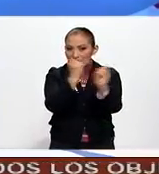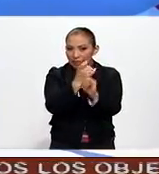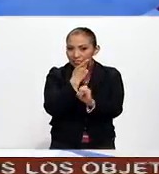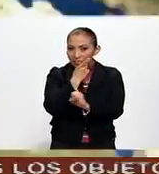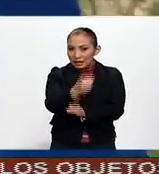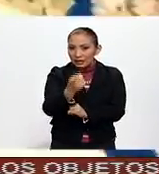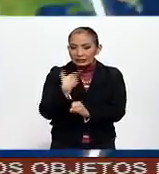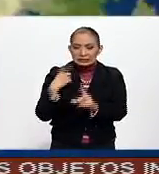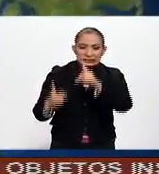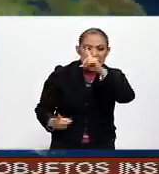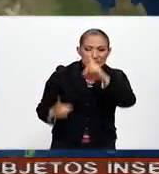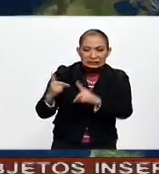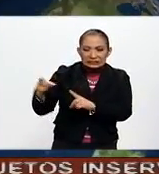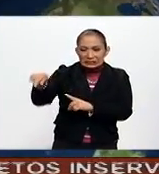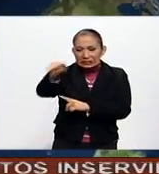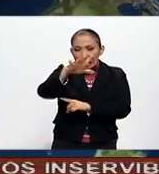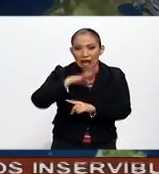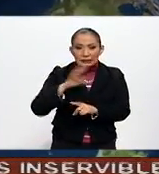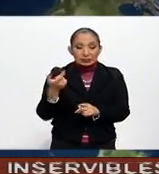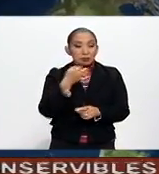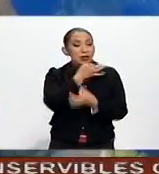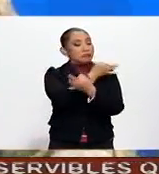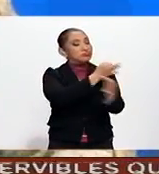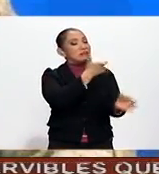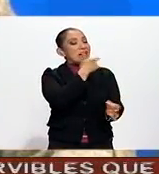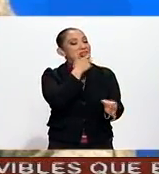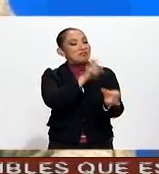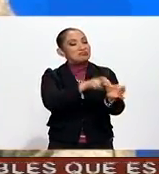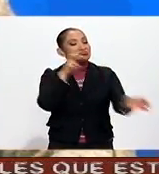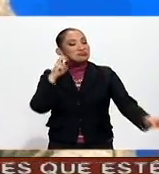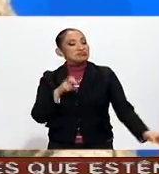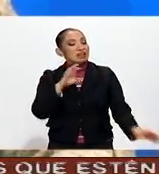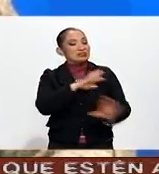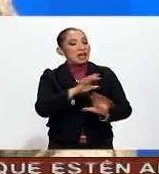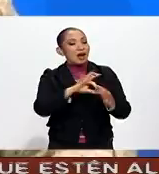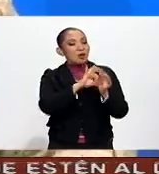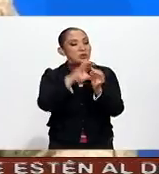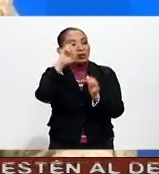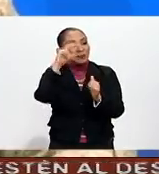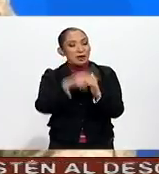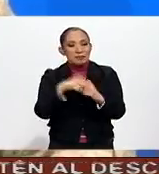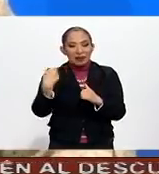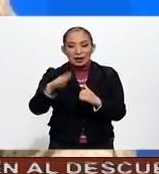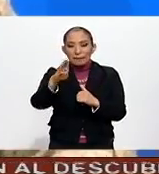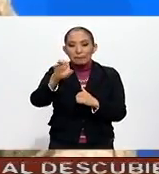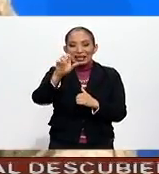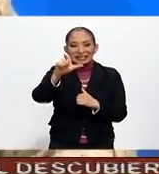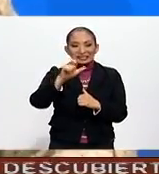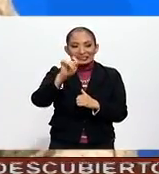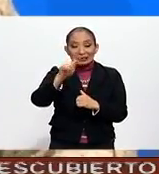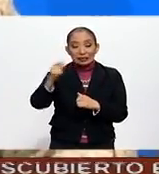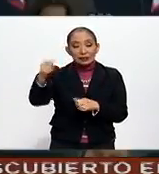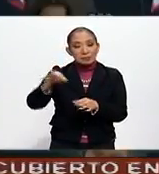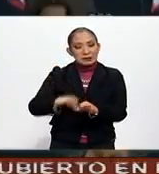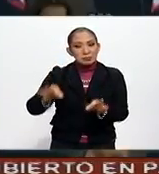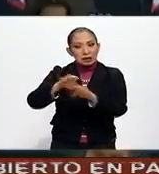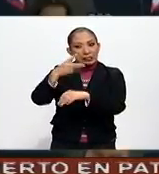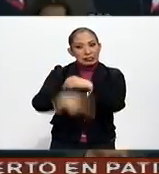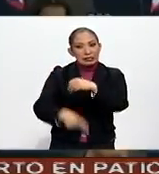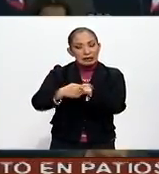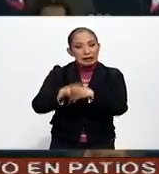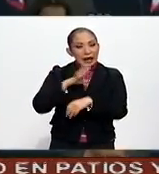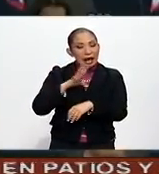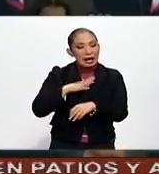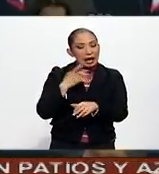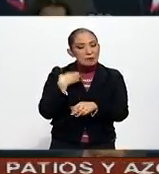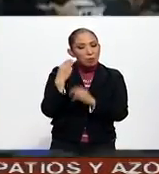afirmó que la incertidumbre generada por el pronunciamiento británico por romper con la Unión Europea, conocido como Brexit, es el principal riesgo que